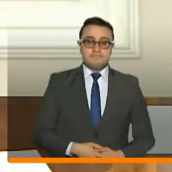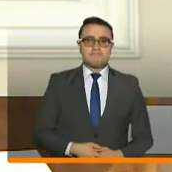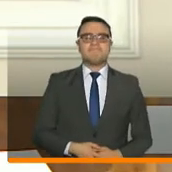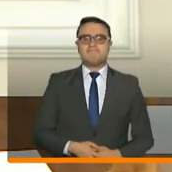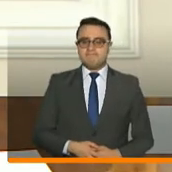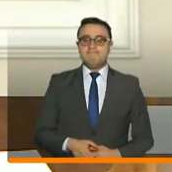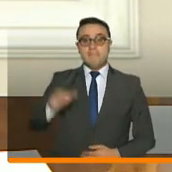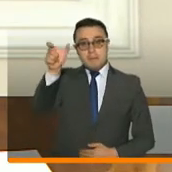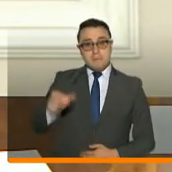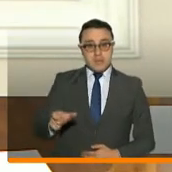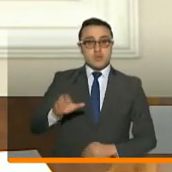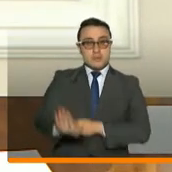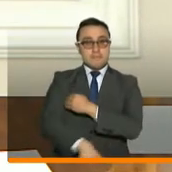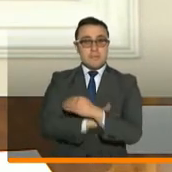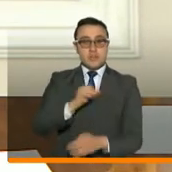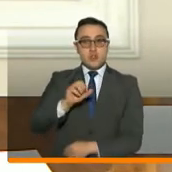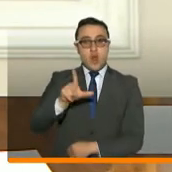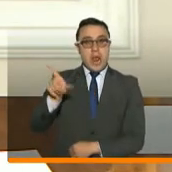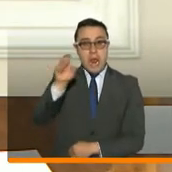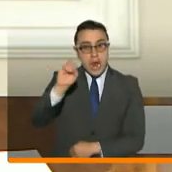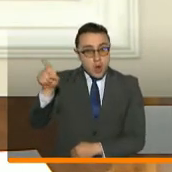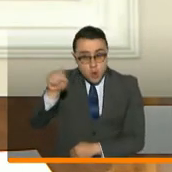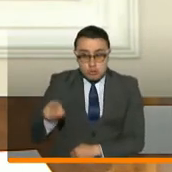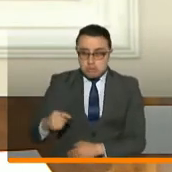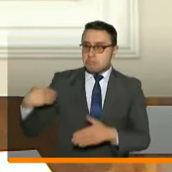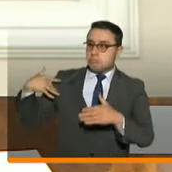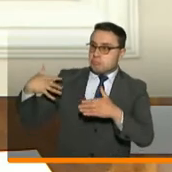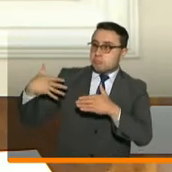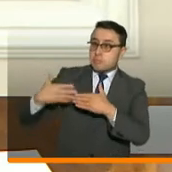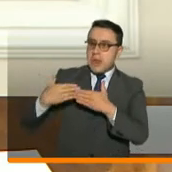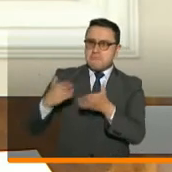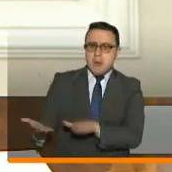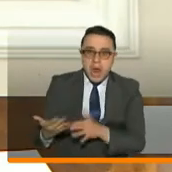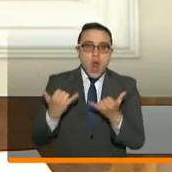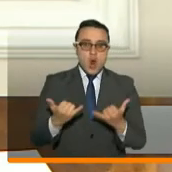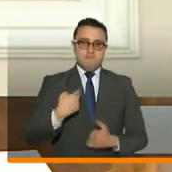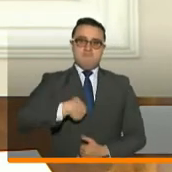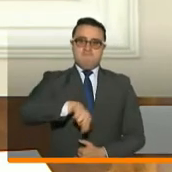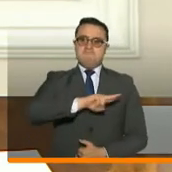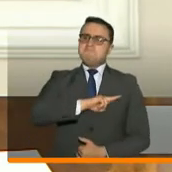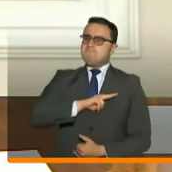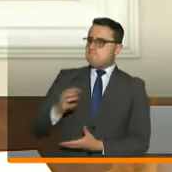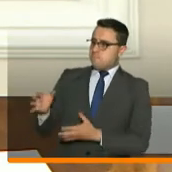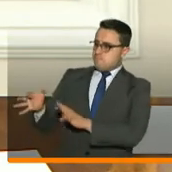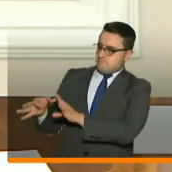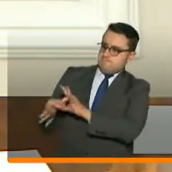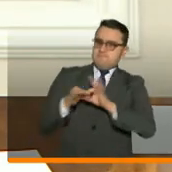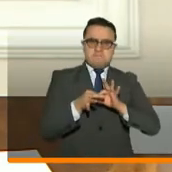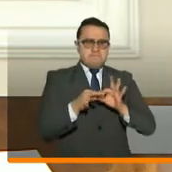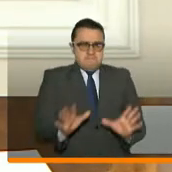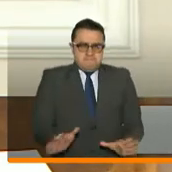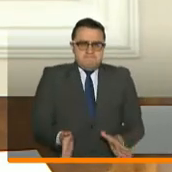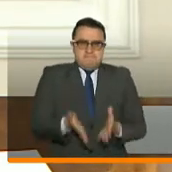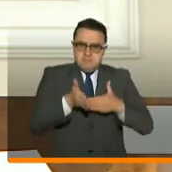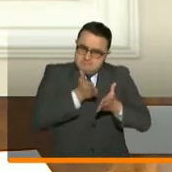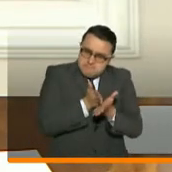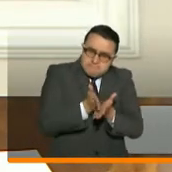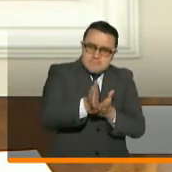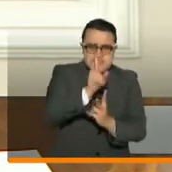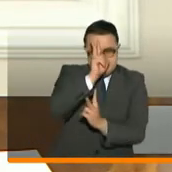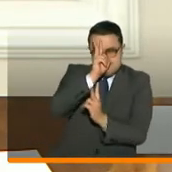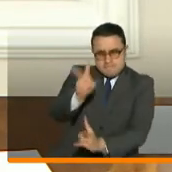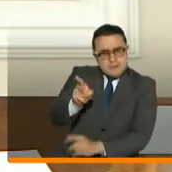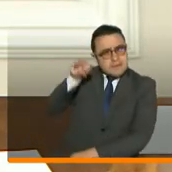el ministro carlos holmes trujillo hoy lo seguimos adelantando y lo sacaremos adelante siempre con éxito en su nombre